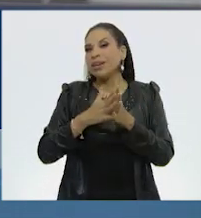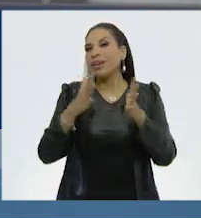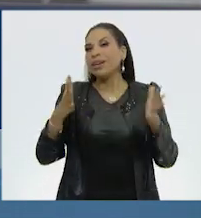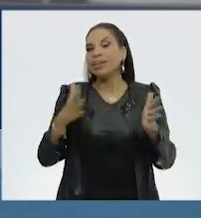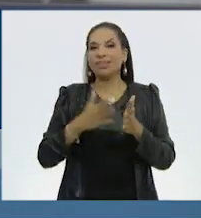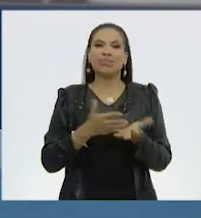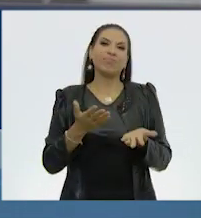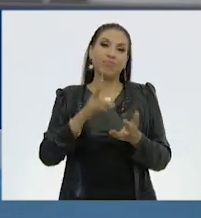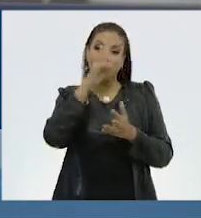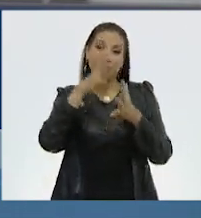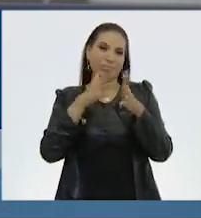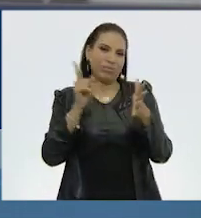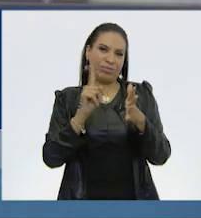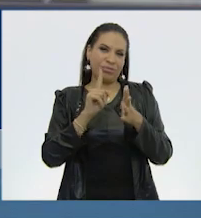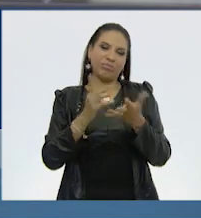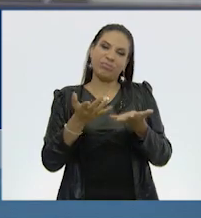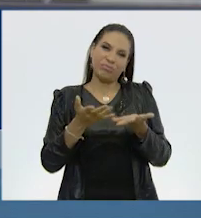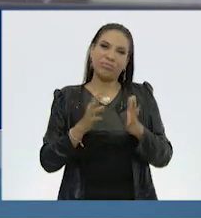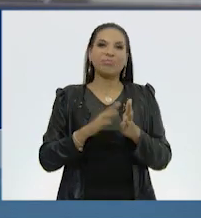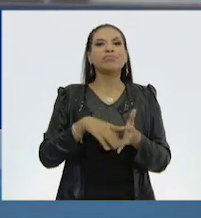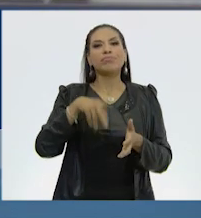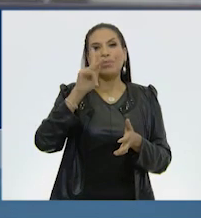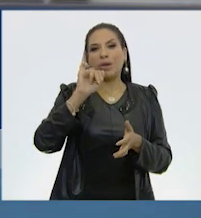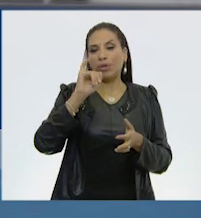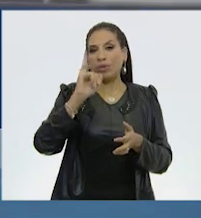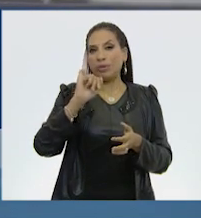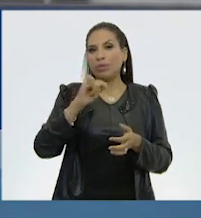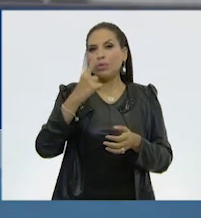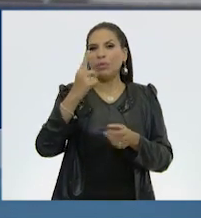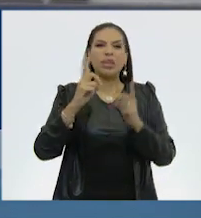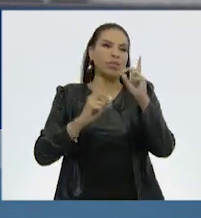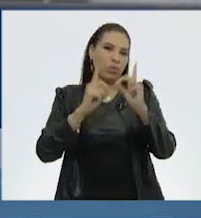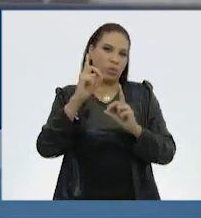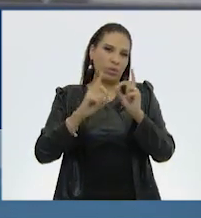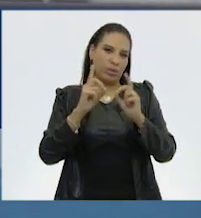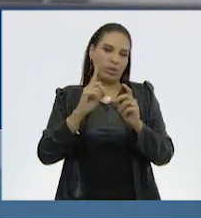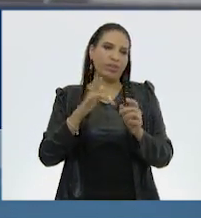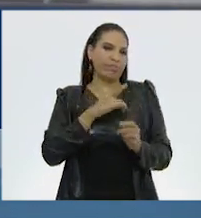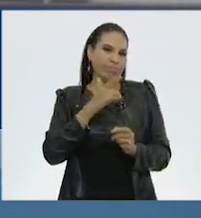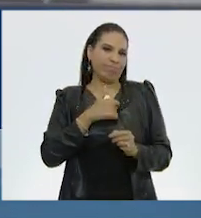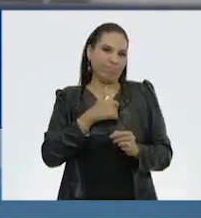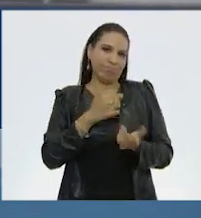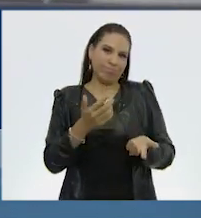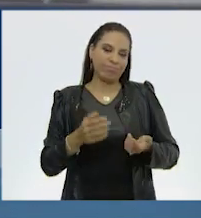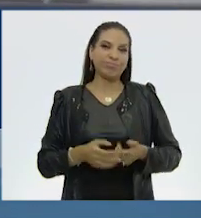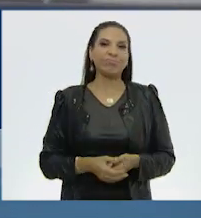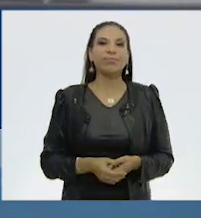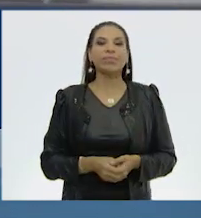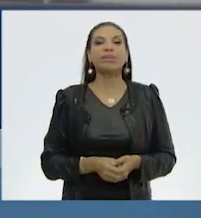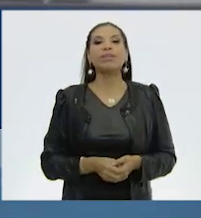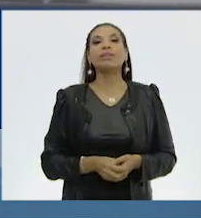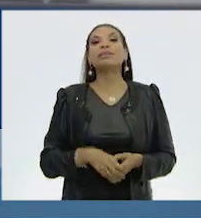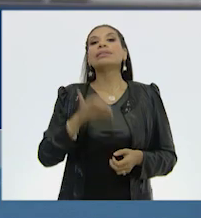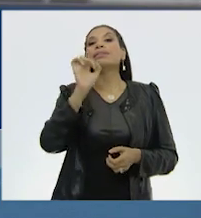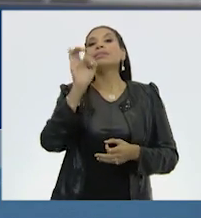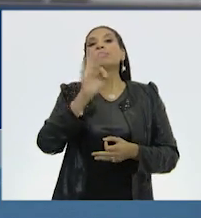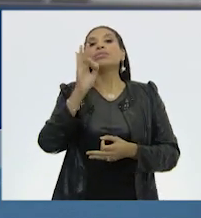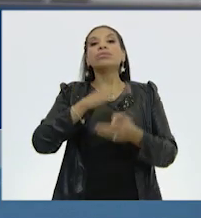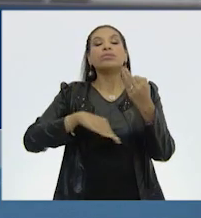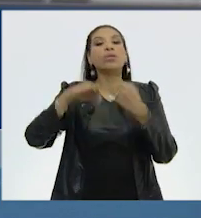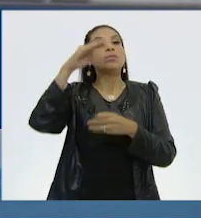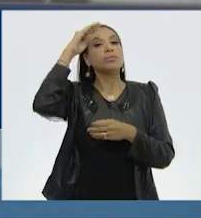Bueno, no tan tan grande, pero sí es una pequeña duda existencial. Bueno, si todos